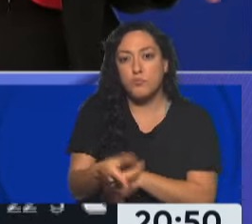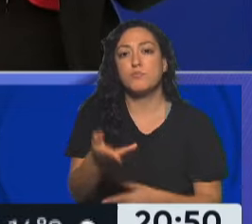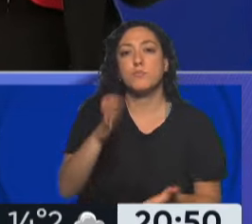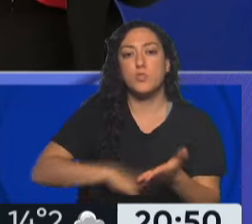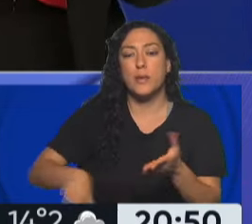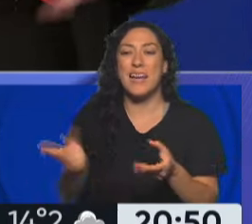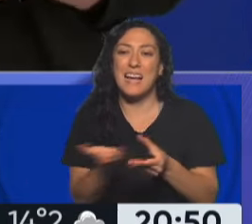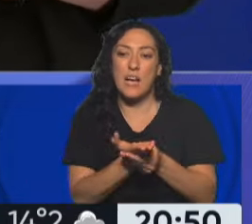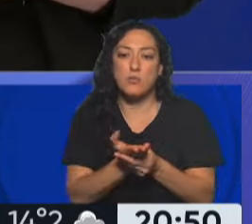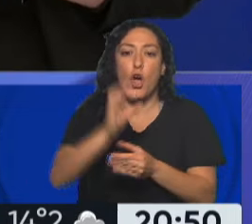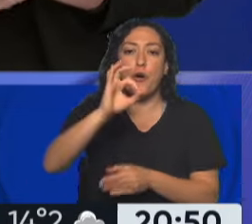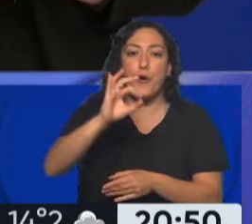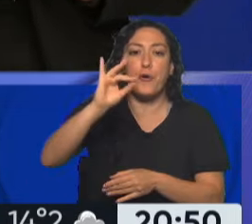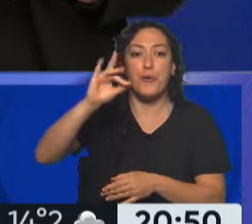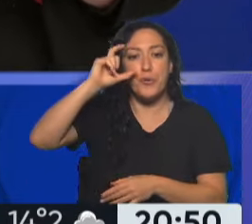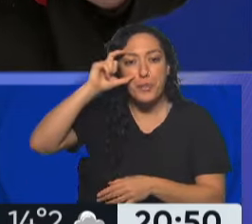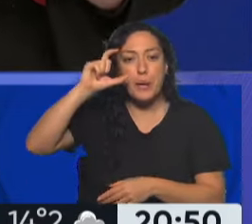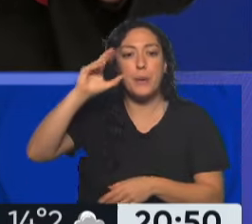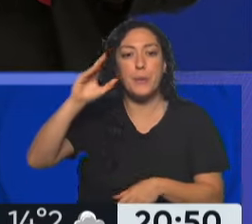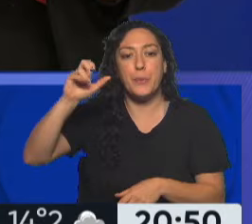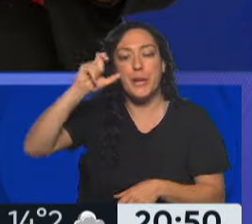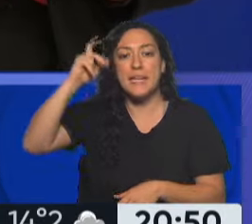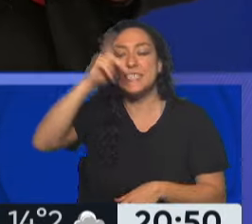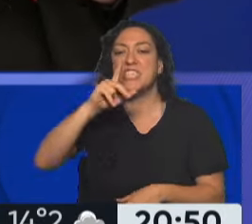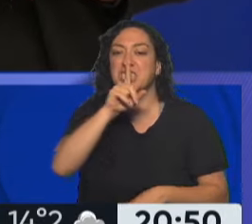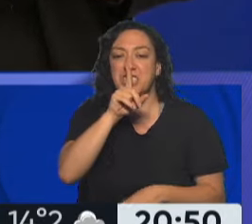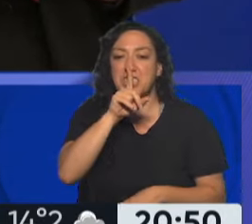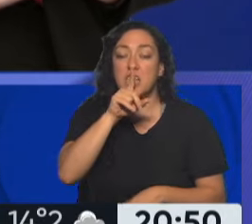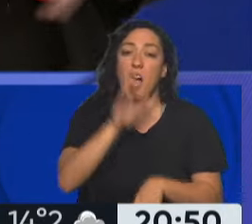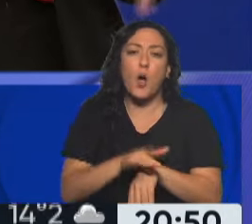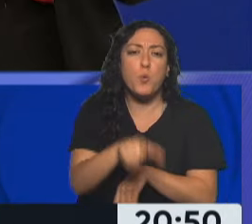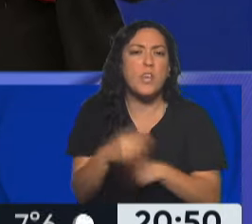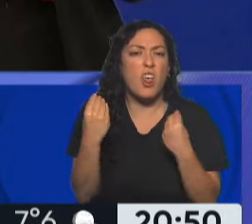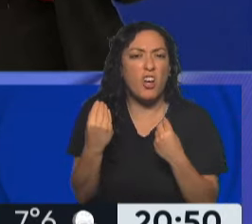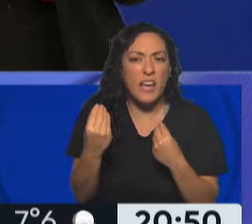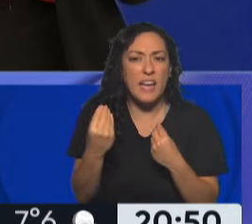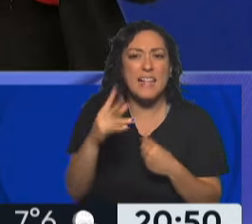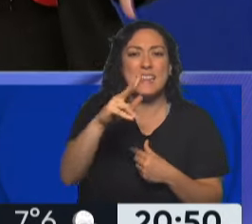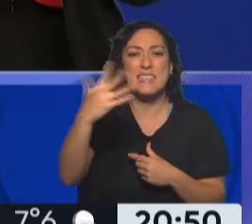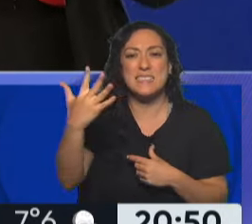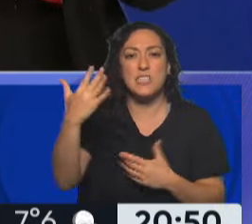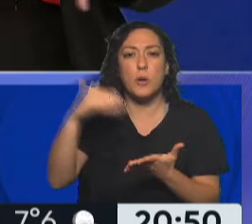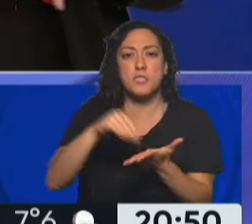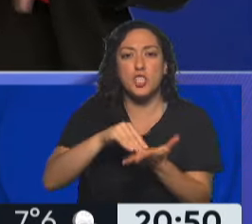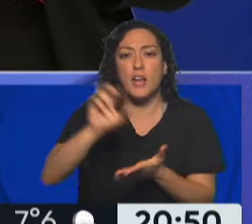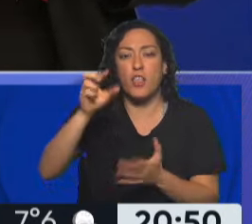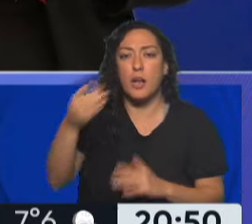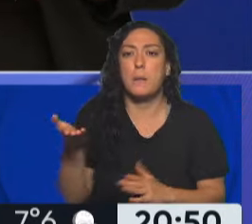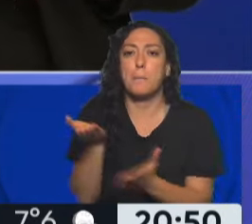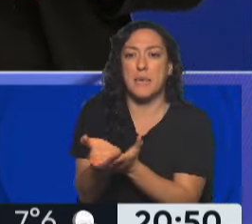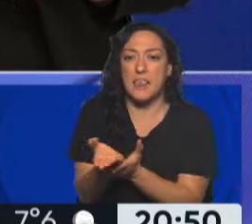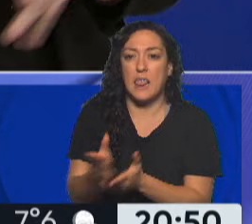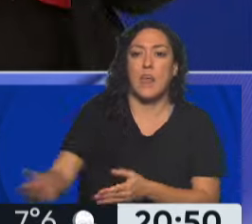el caso Odebrecht. Puntualmente, Toledo está acusado de haber pedido 35 millones de dólares